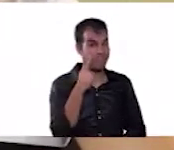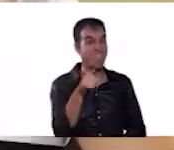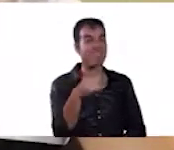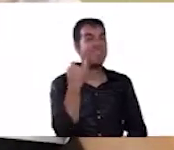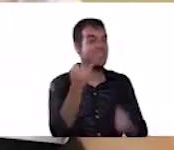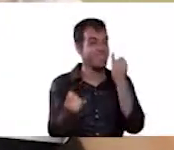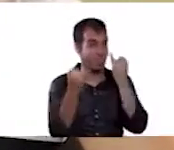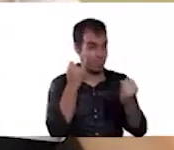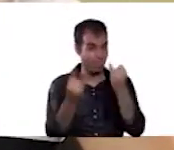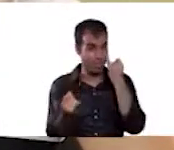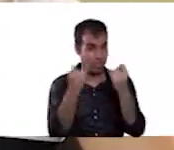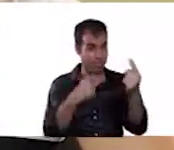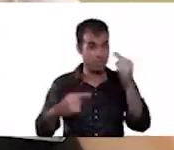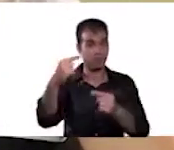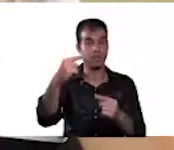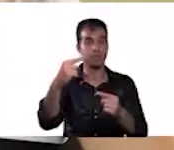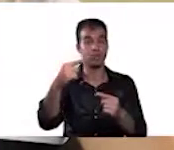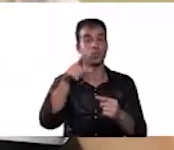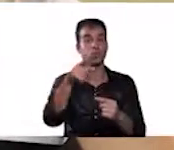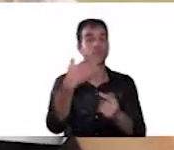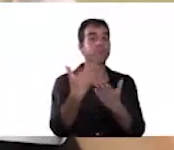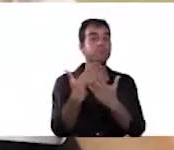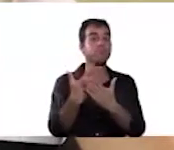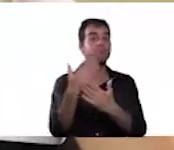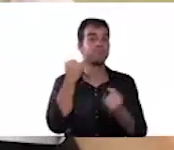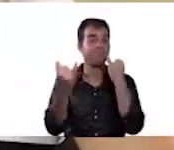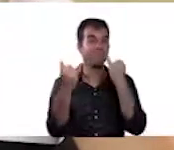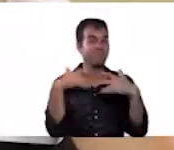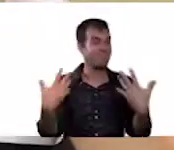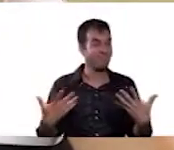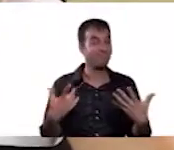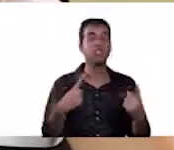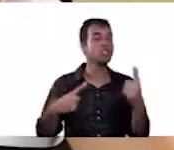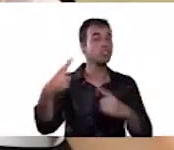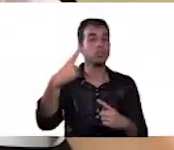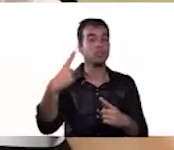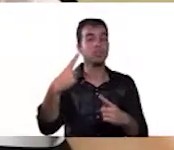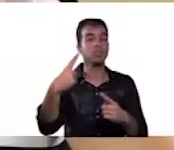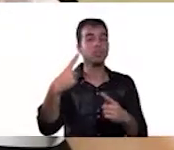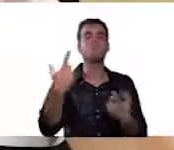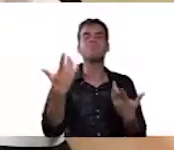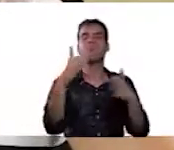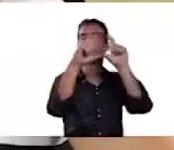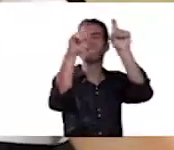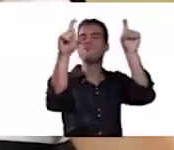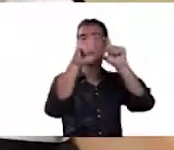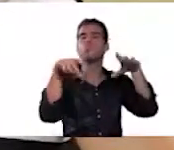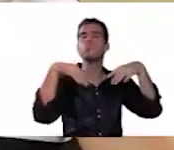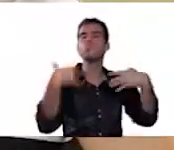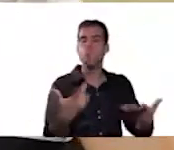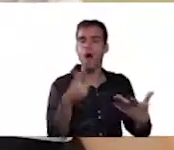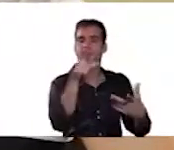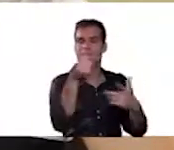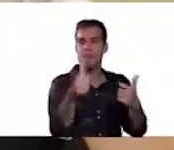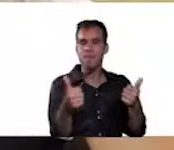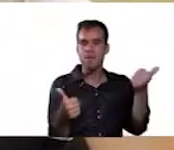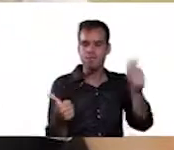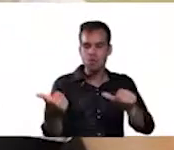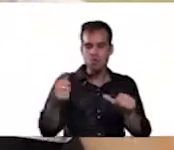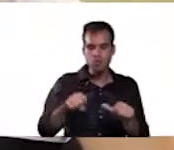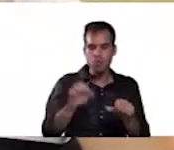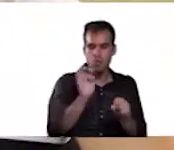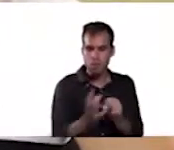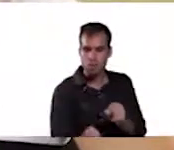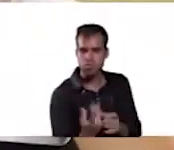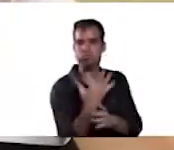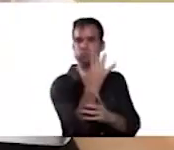identificar. Cuando usted le pide identificar la fórmula es solo decir cuál es la fórmula que debe reaccionar o